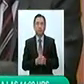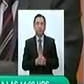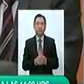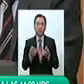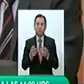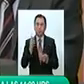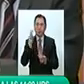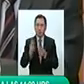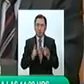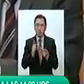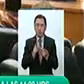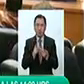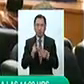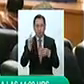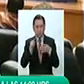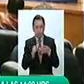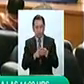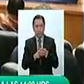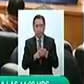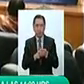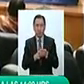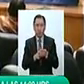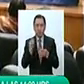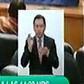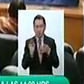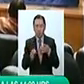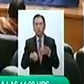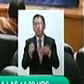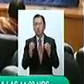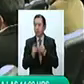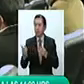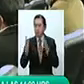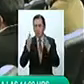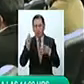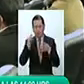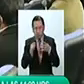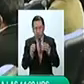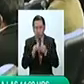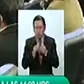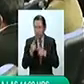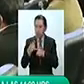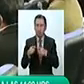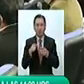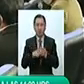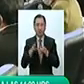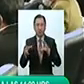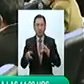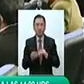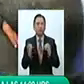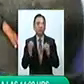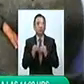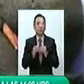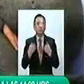perfeccionar el punto restante y seguir afinando también y editar algunos elementos